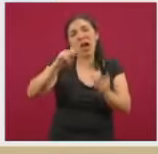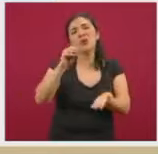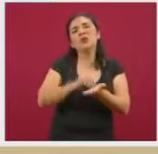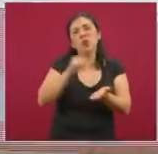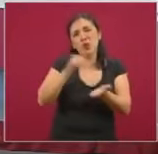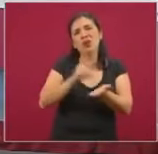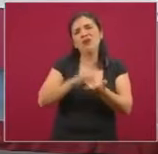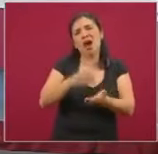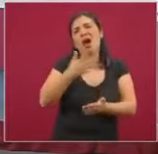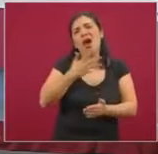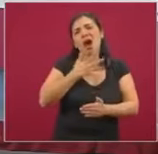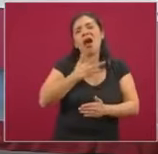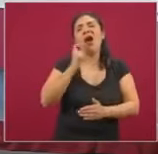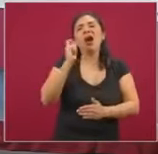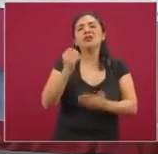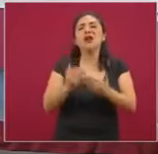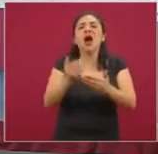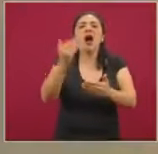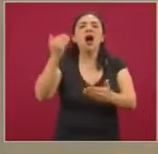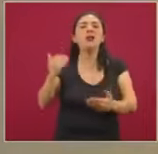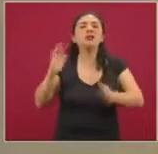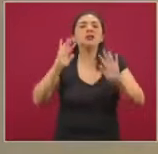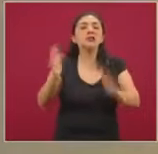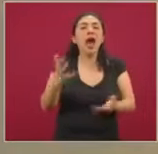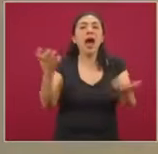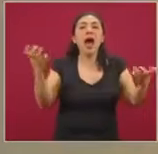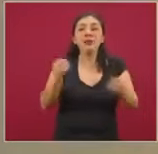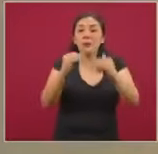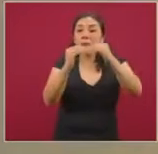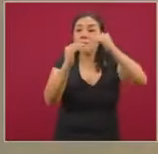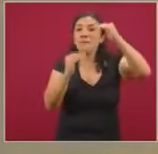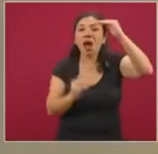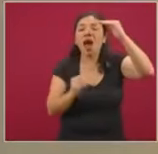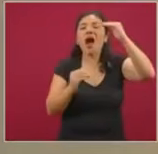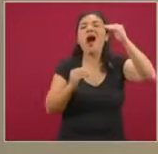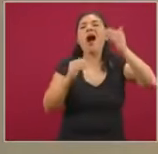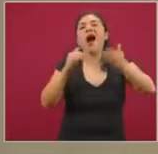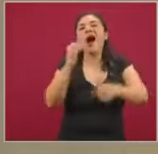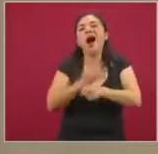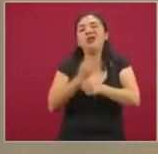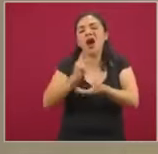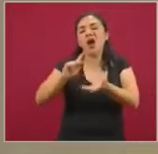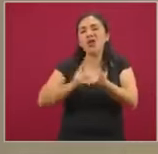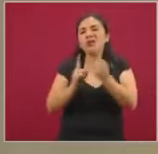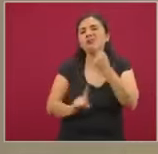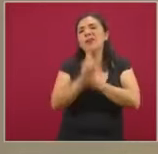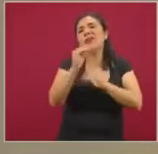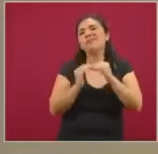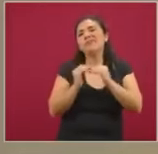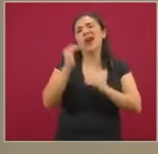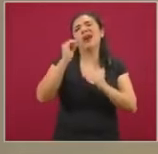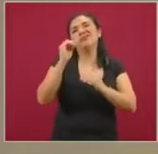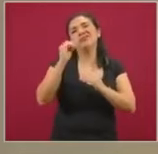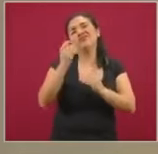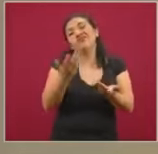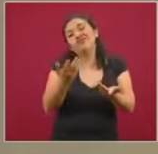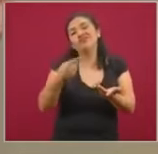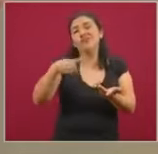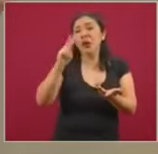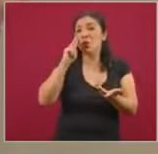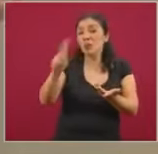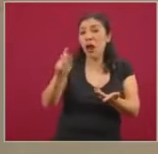estaríamos por encima de lo que ya en su momento habíamos logrado disminuir entre las semanas 37 y 38, pero al menos